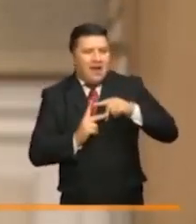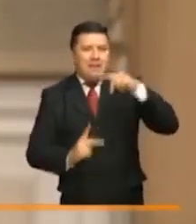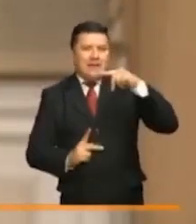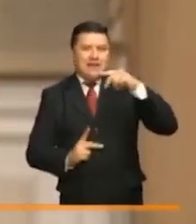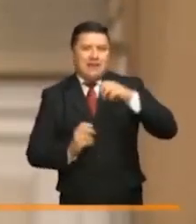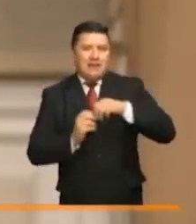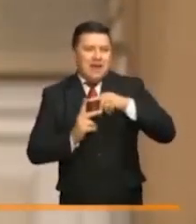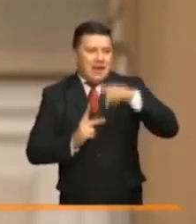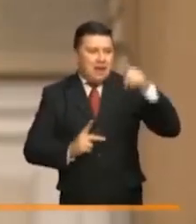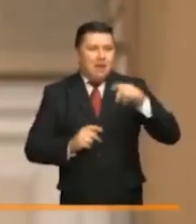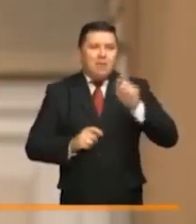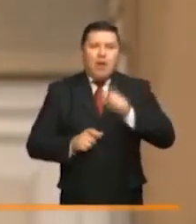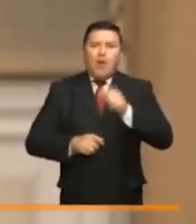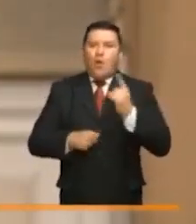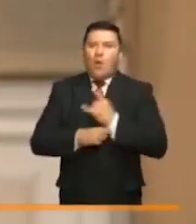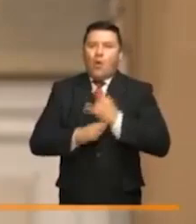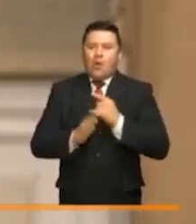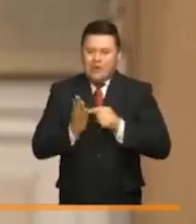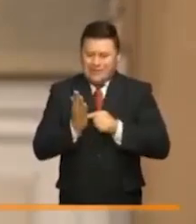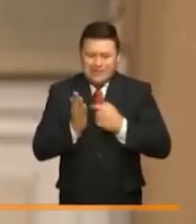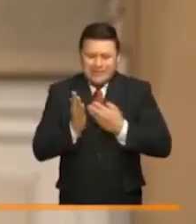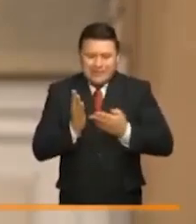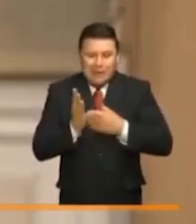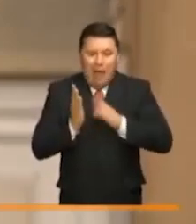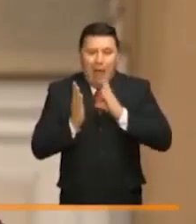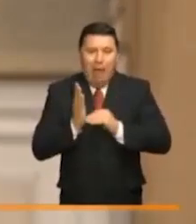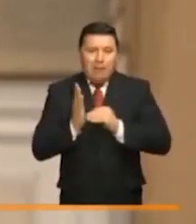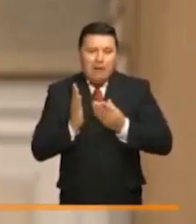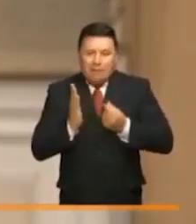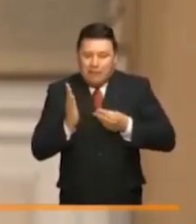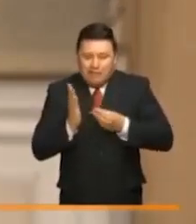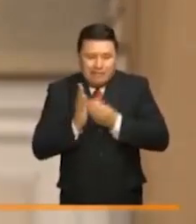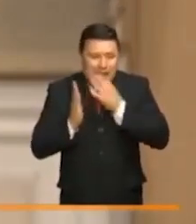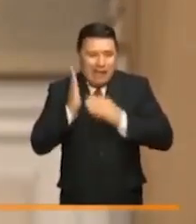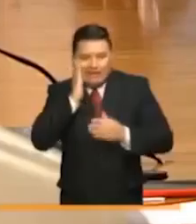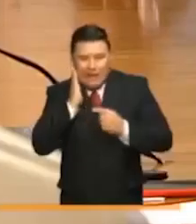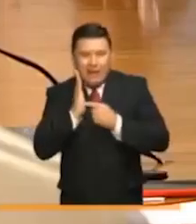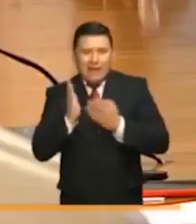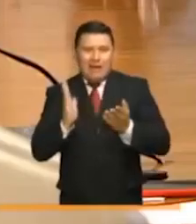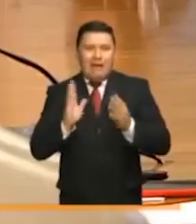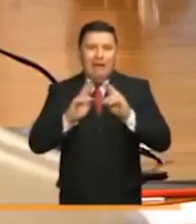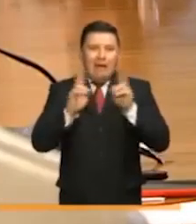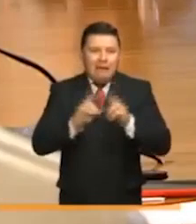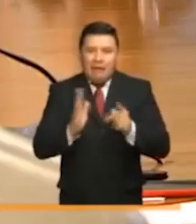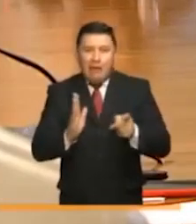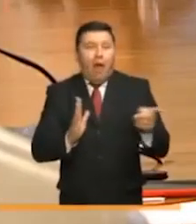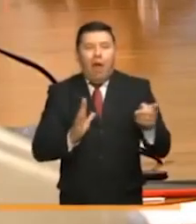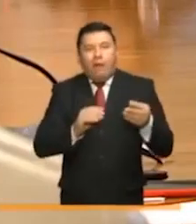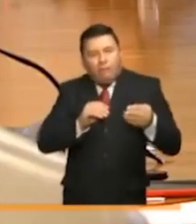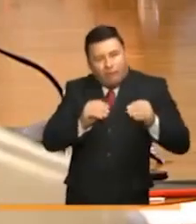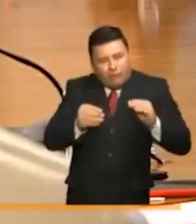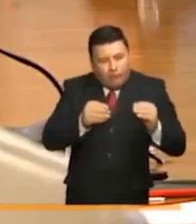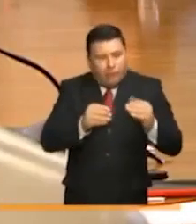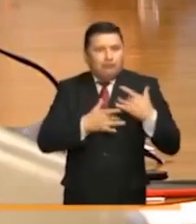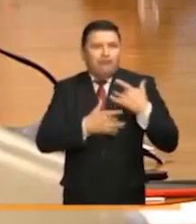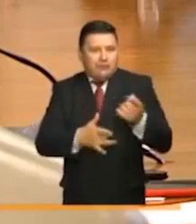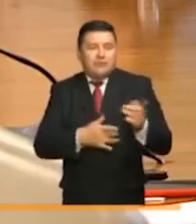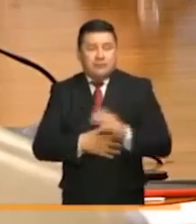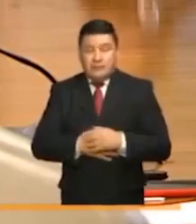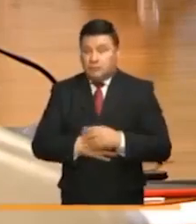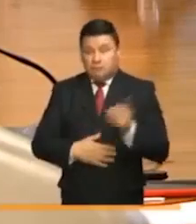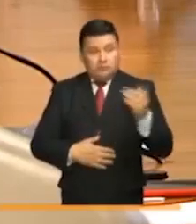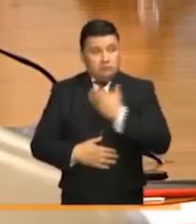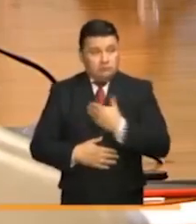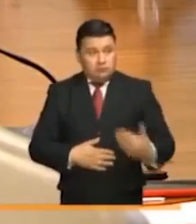las personas para poder utilizar más estos servicios dentro de sus mismos planes de una manera absolutamente adicional. Y, presidente,